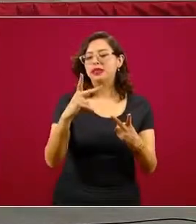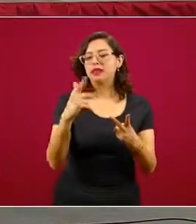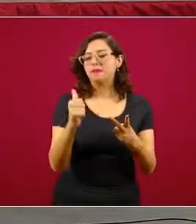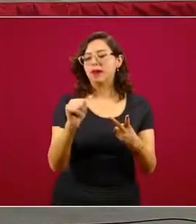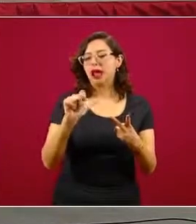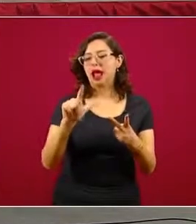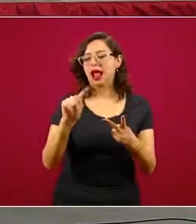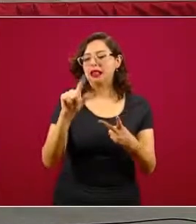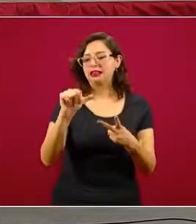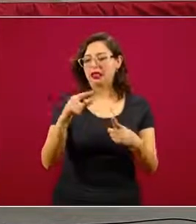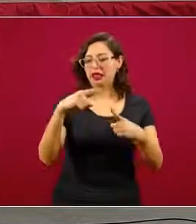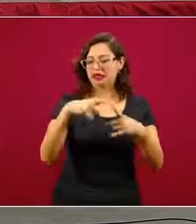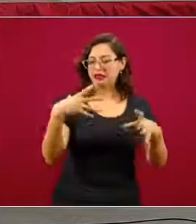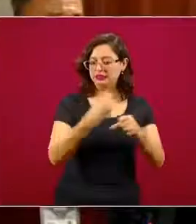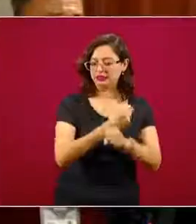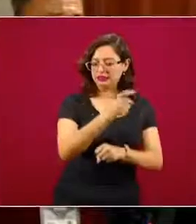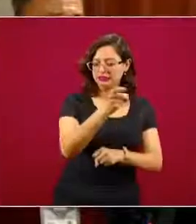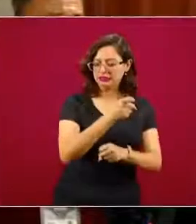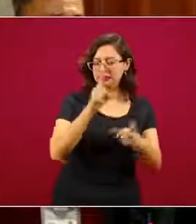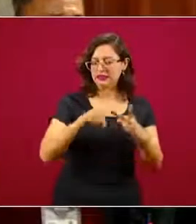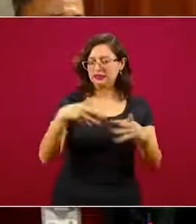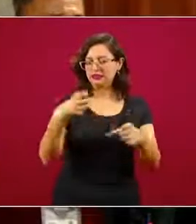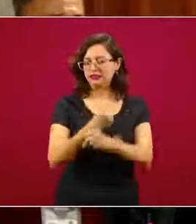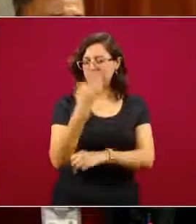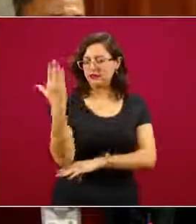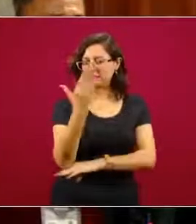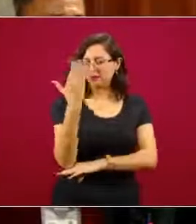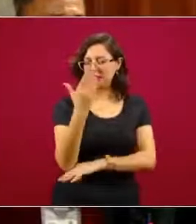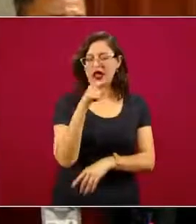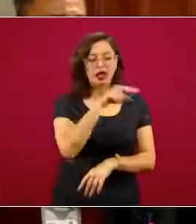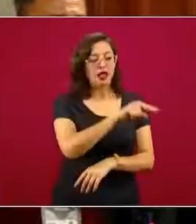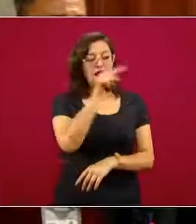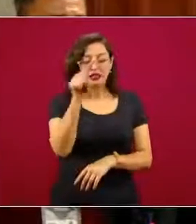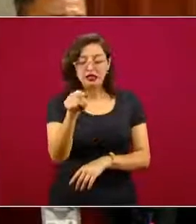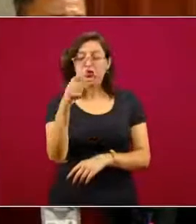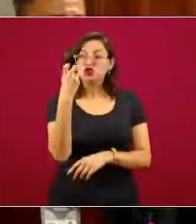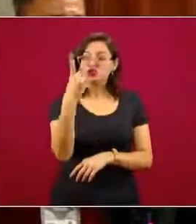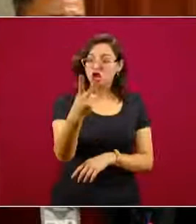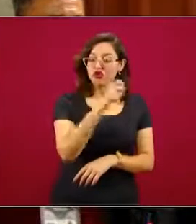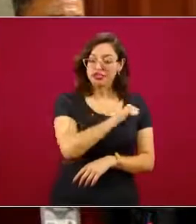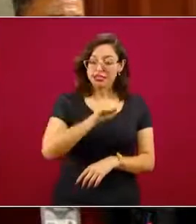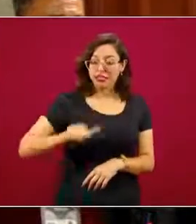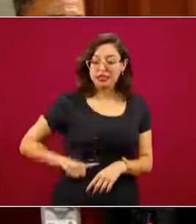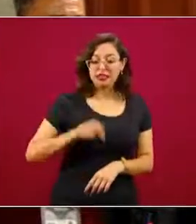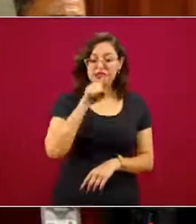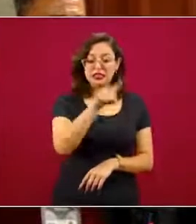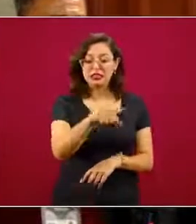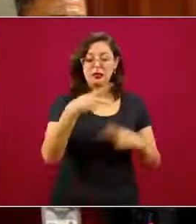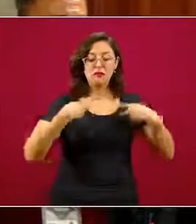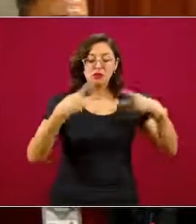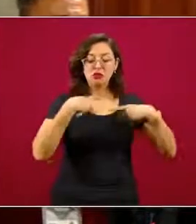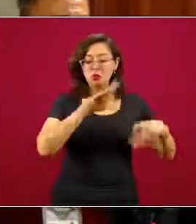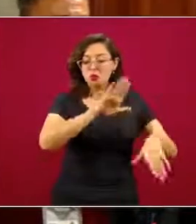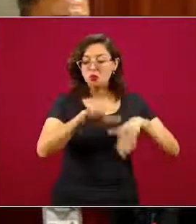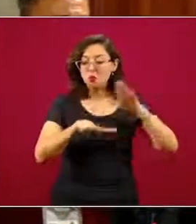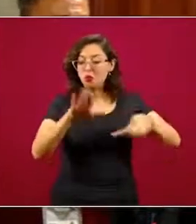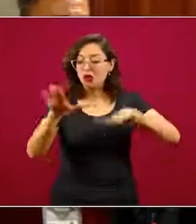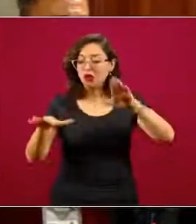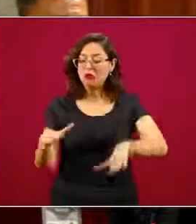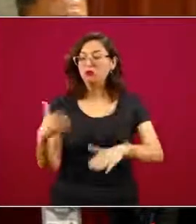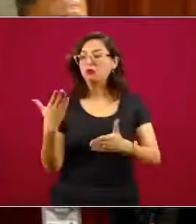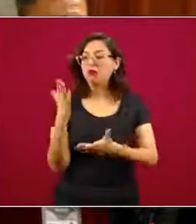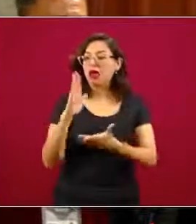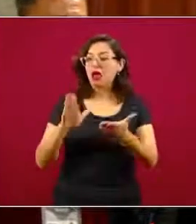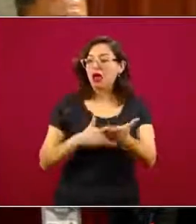grupos en donde no se reporta la muerte de personas por COVID y lo que hacen es enterrar a sus, en este caso a sus